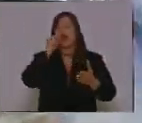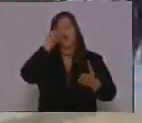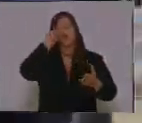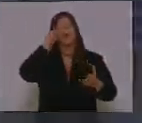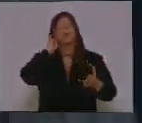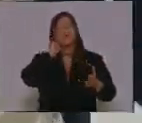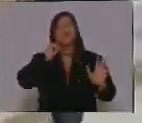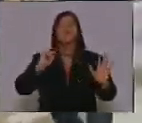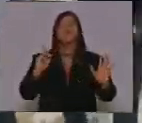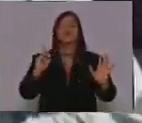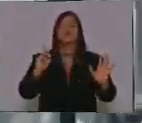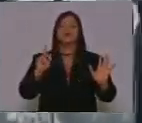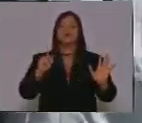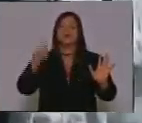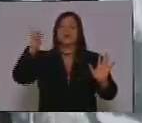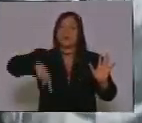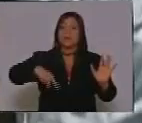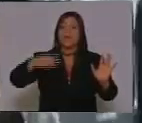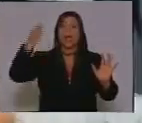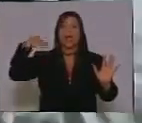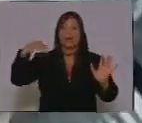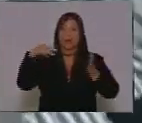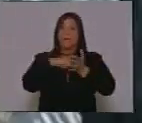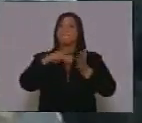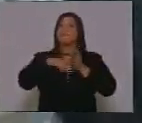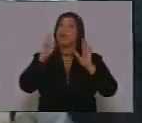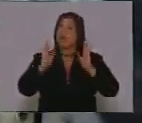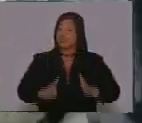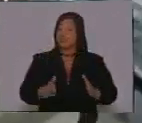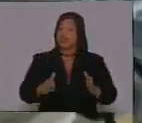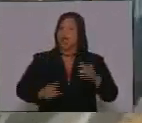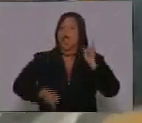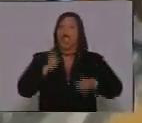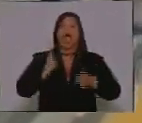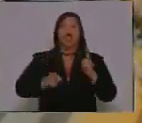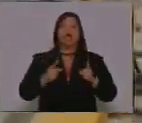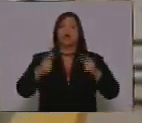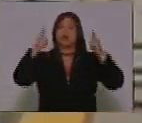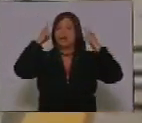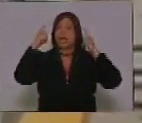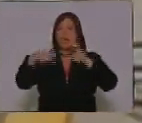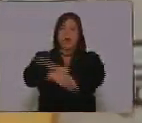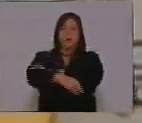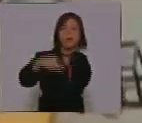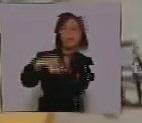mirandinos, incluso de aquellos mirandinos que no siendo chavistas